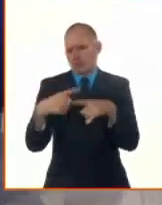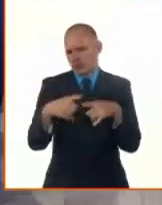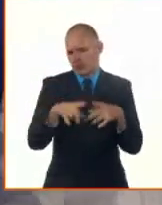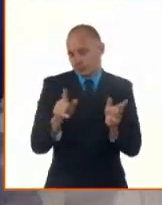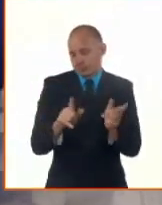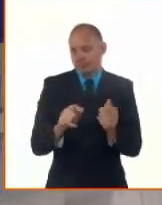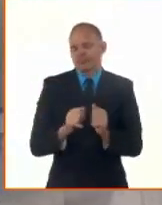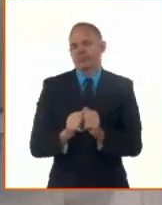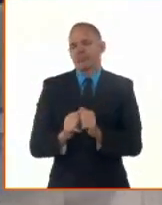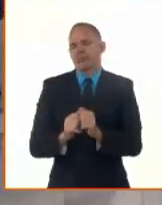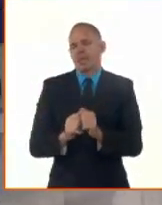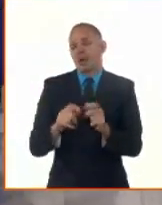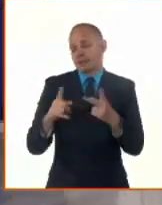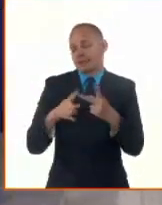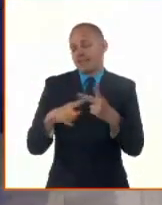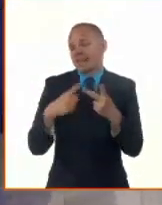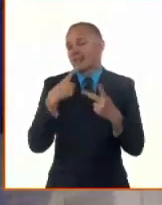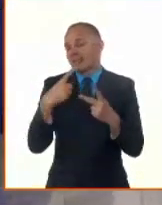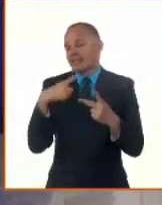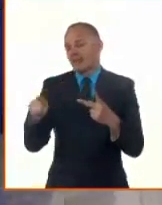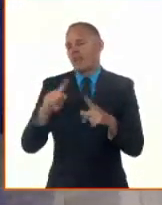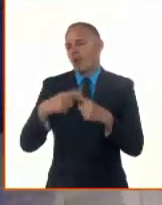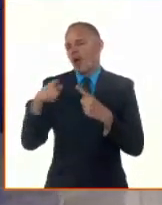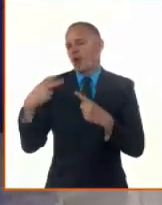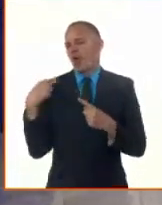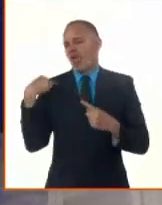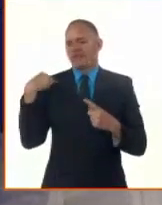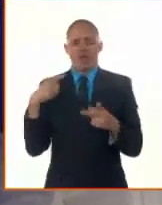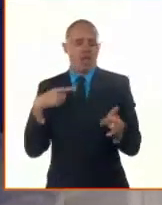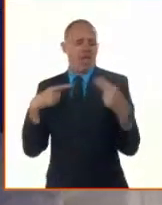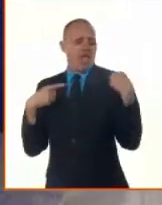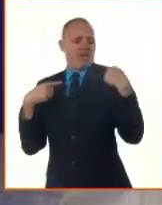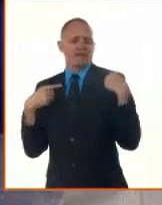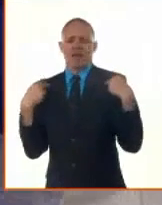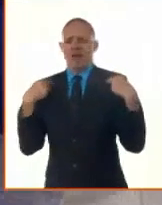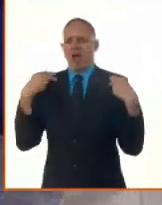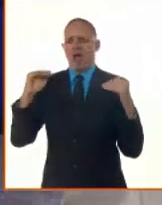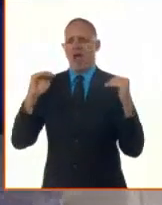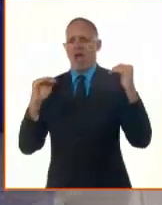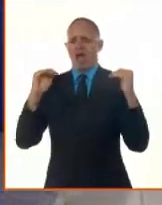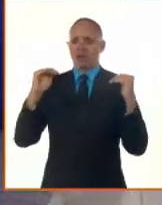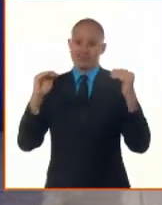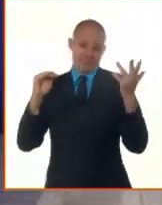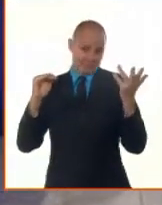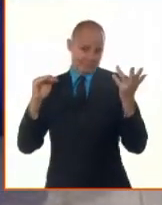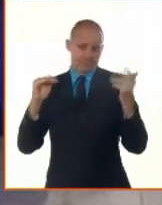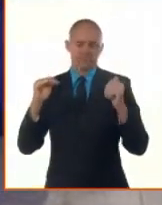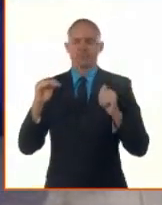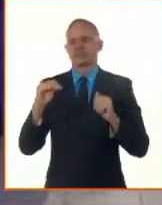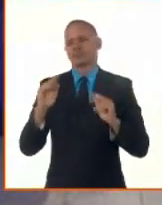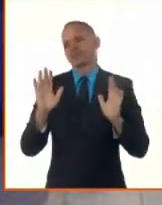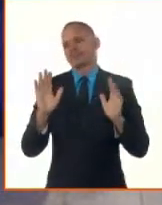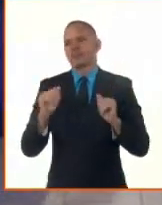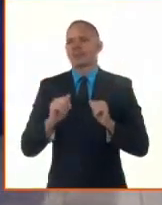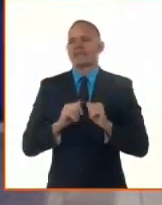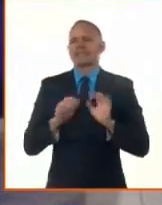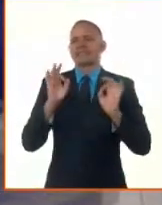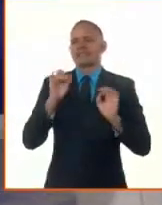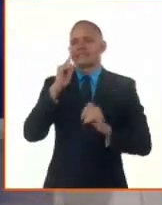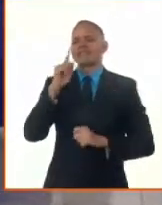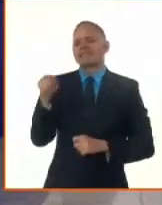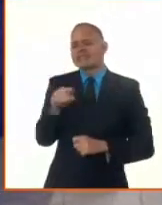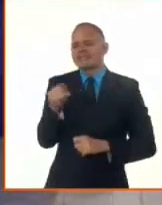sería otro análisis ahora bien ahorita e Irán han sido vamos a decir enemigas en sus alianzas regionales